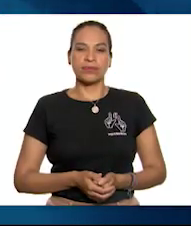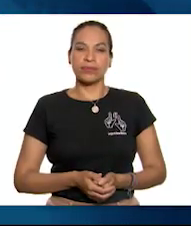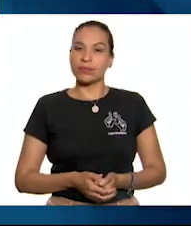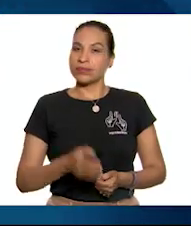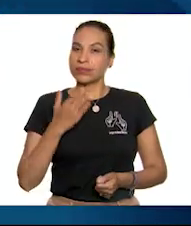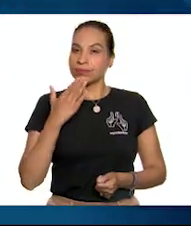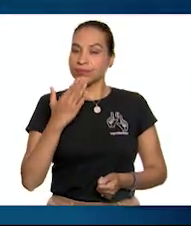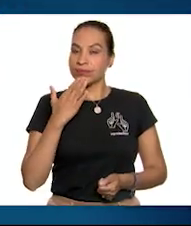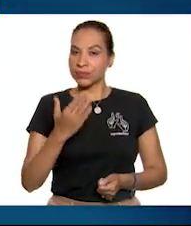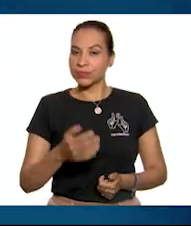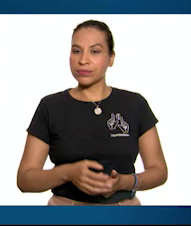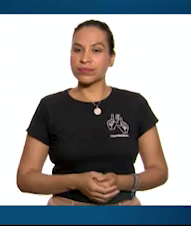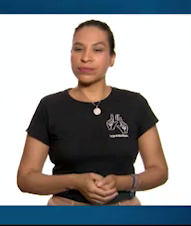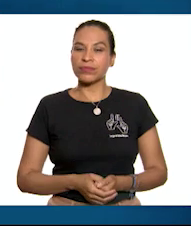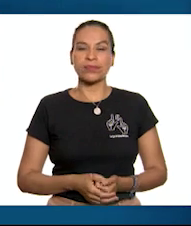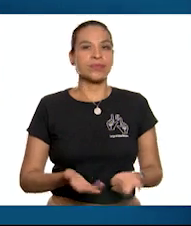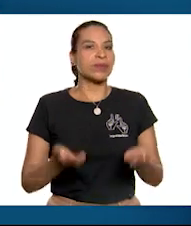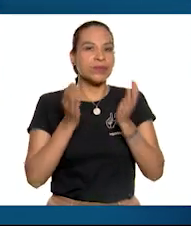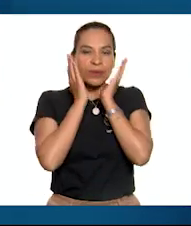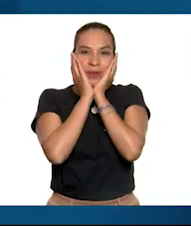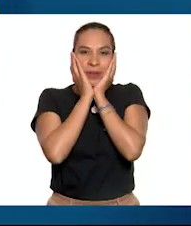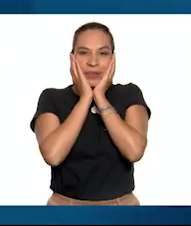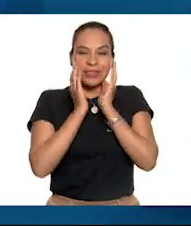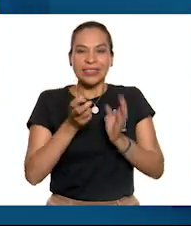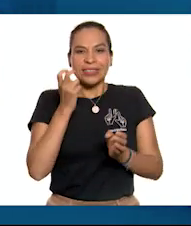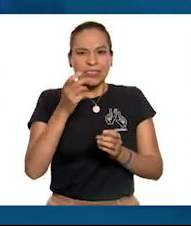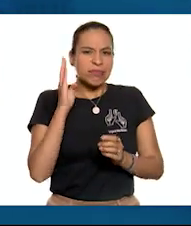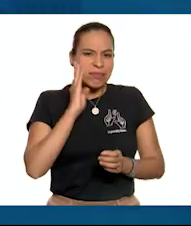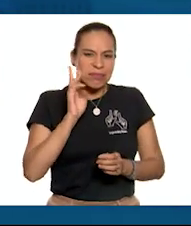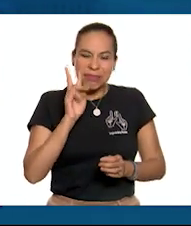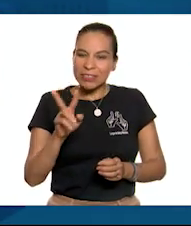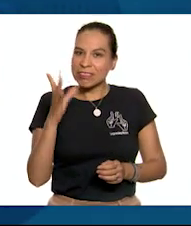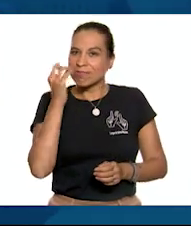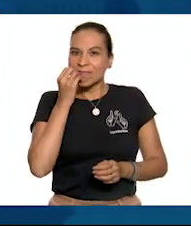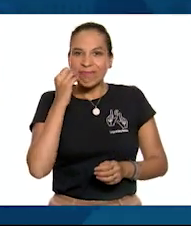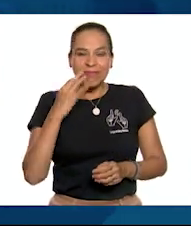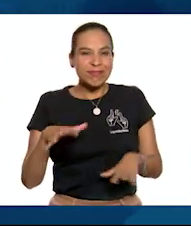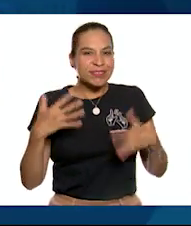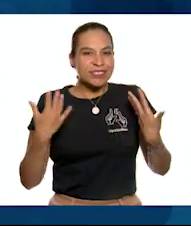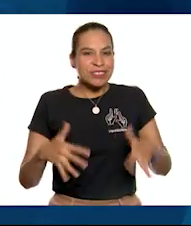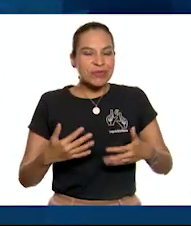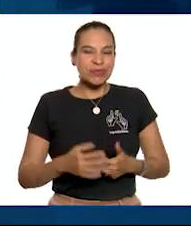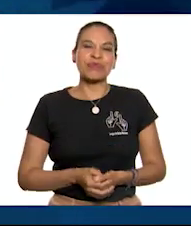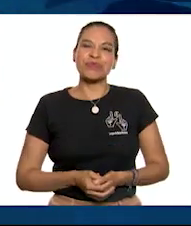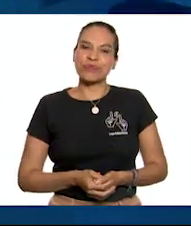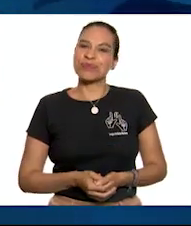¡Qué bien! ¡Oh! ¡Esas manzanas se ven increíbles!